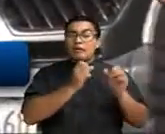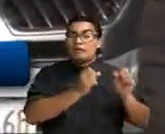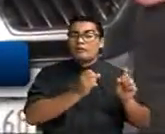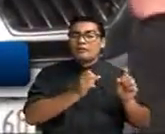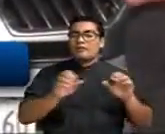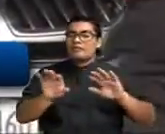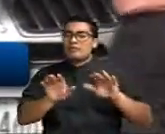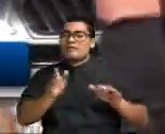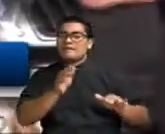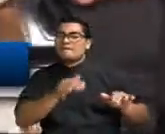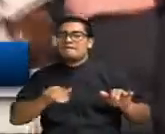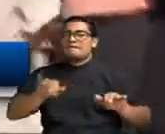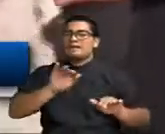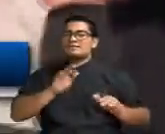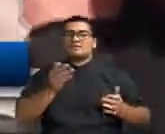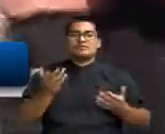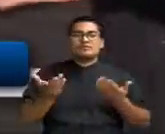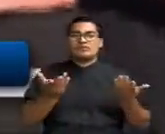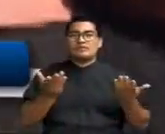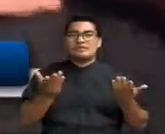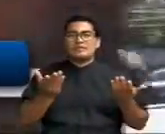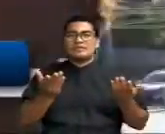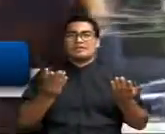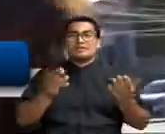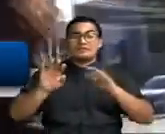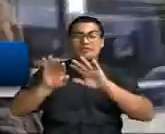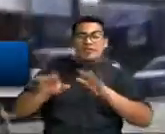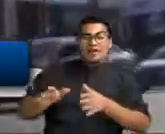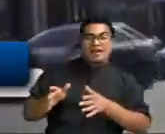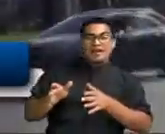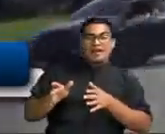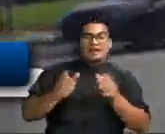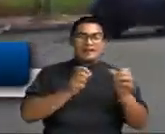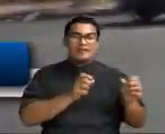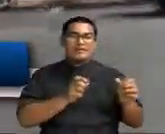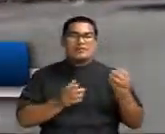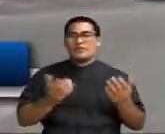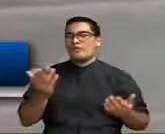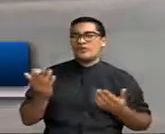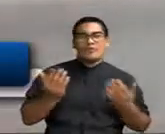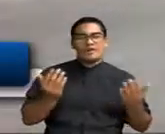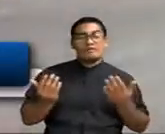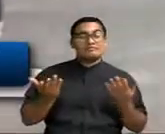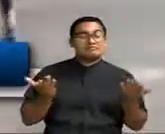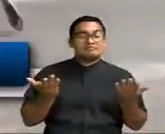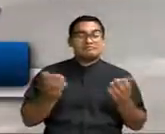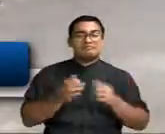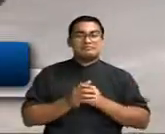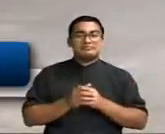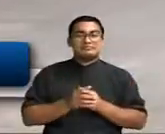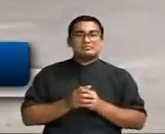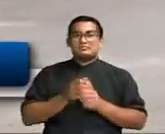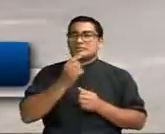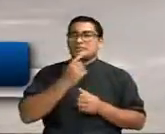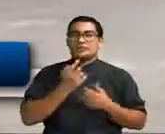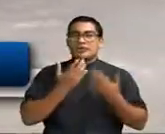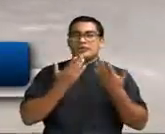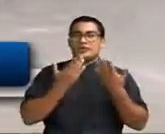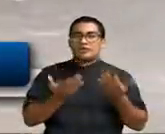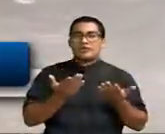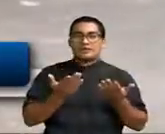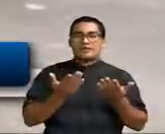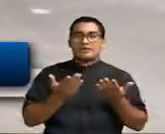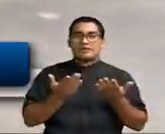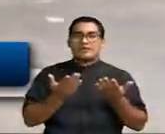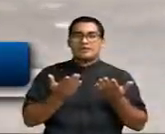cambio de temperamento en las mujeres o también se presenta en el hombre? ¿Y por qué se presenta en